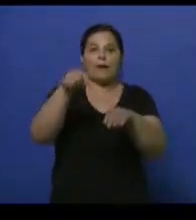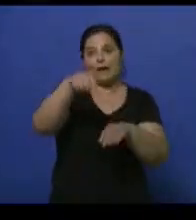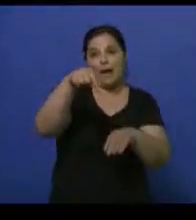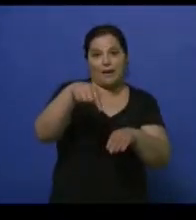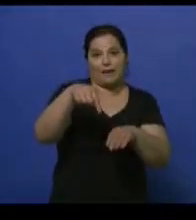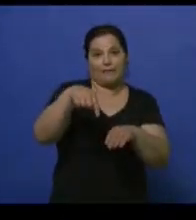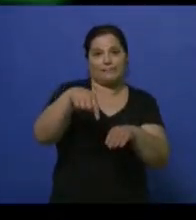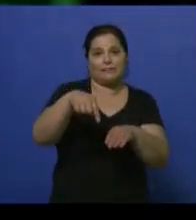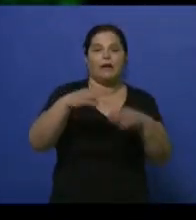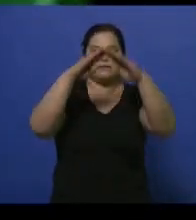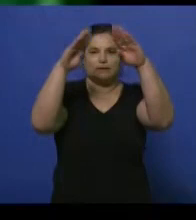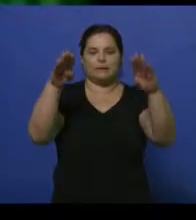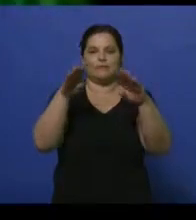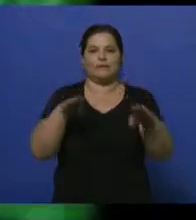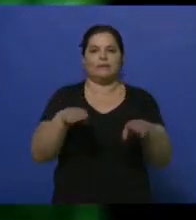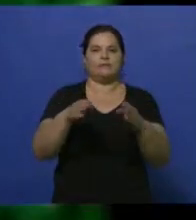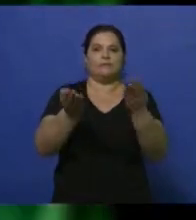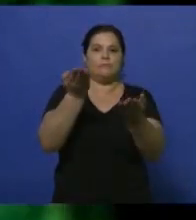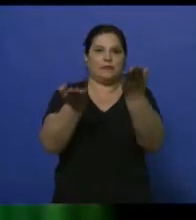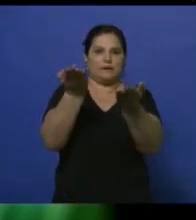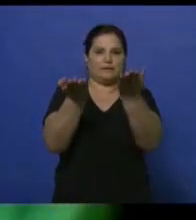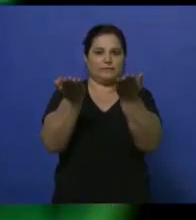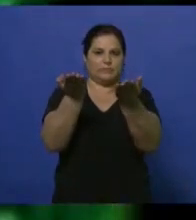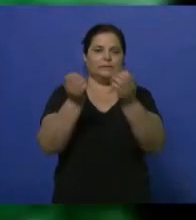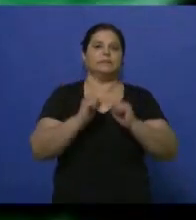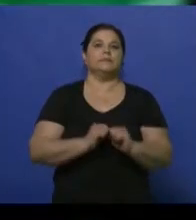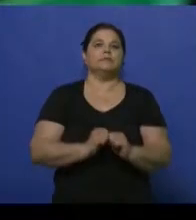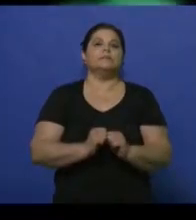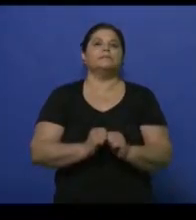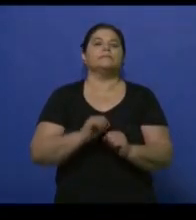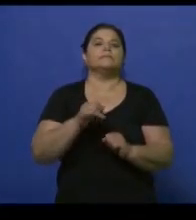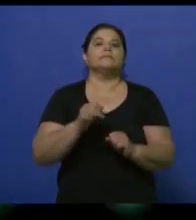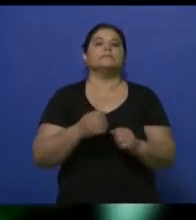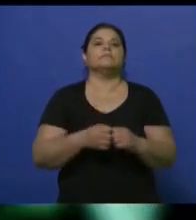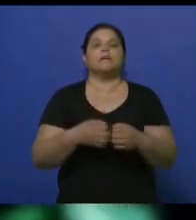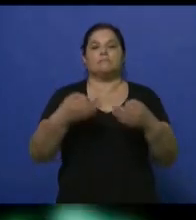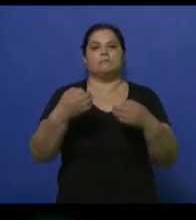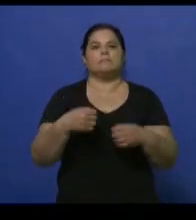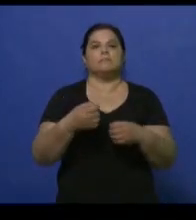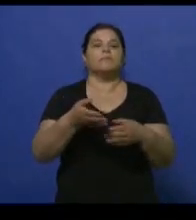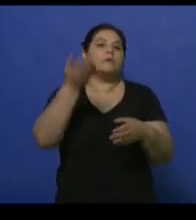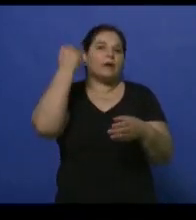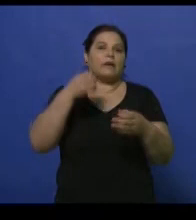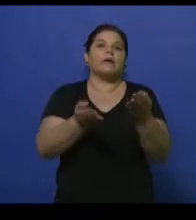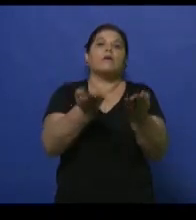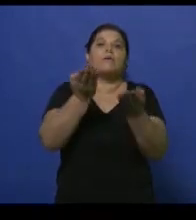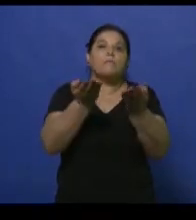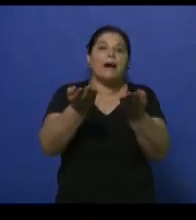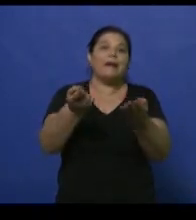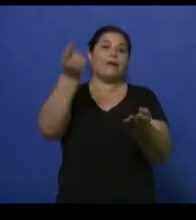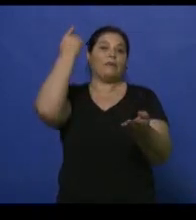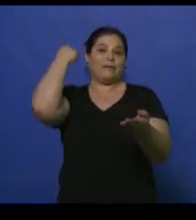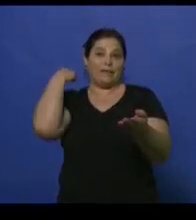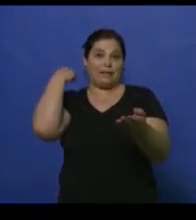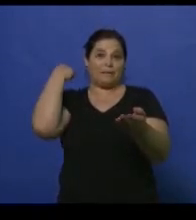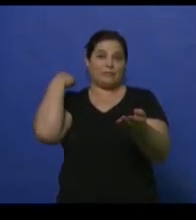Uh-huh. Cualquier comerciante en la ciudad de Villa María que compare lo que va a vender en esta Navidad con lo que vendió la Navidad pasada, seguro que va a estar para atrás. Y en realidad, esto que